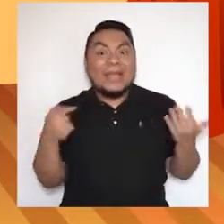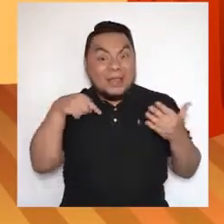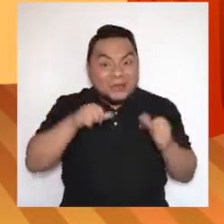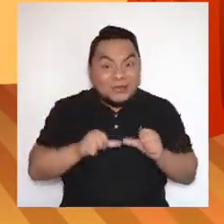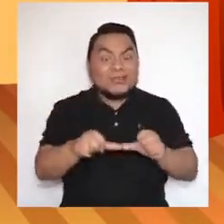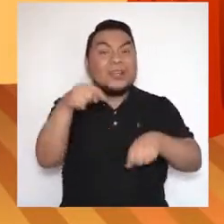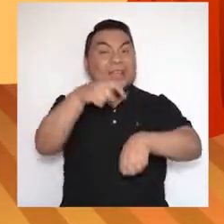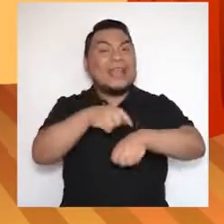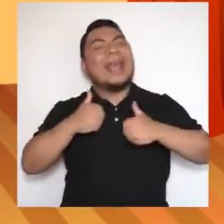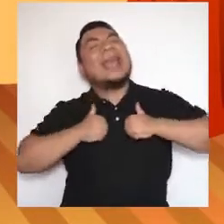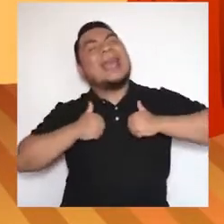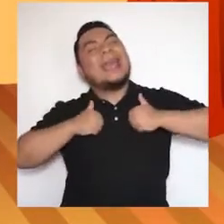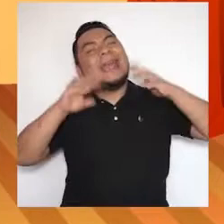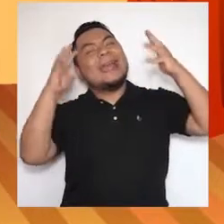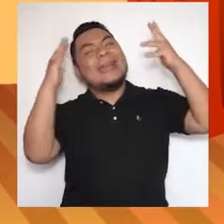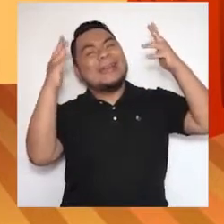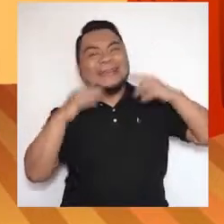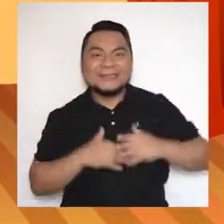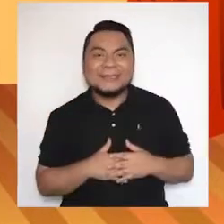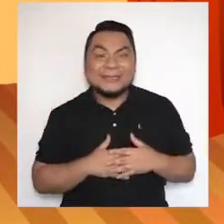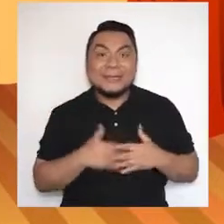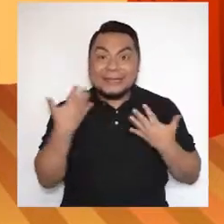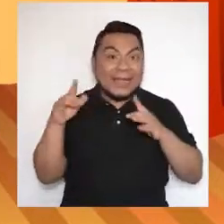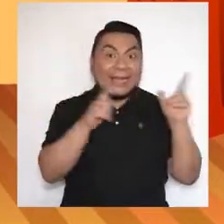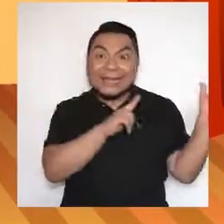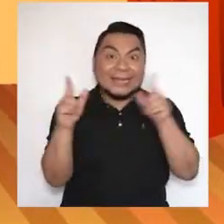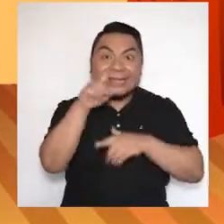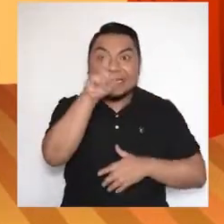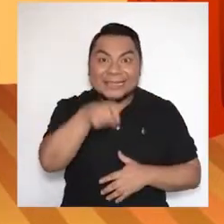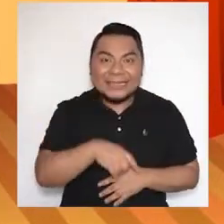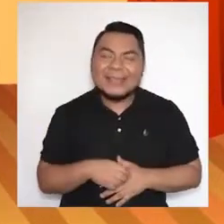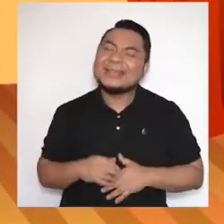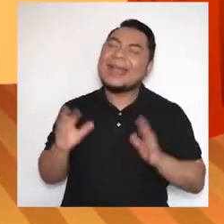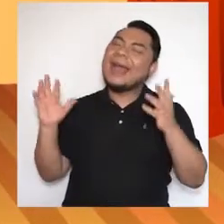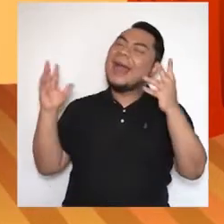las vacaciones. ¿Estamos listos?